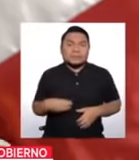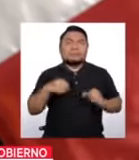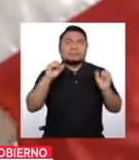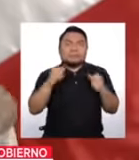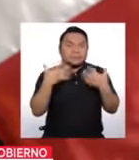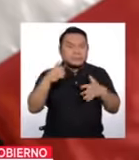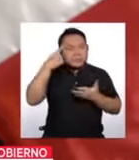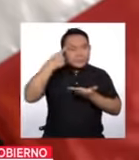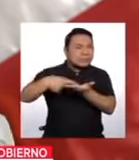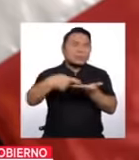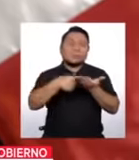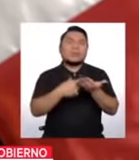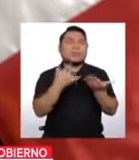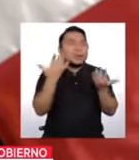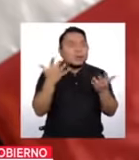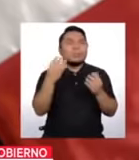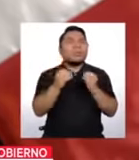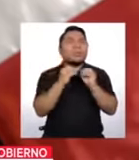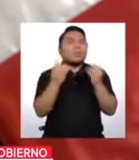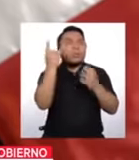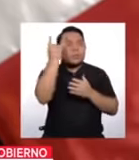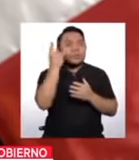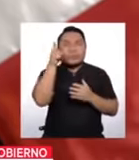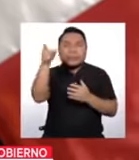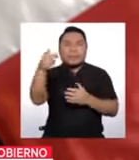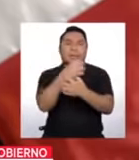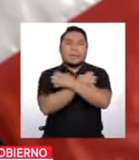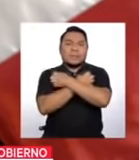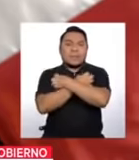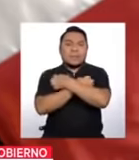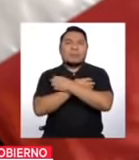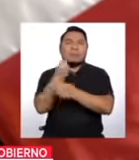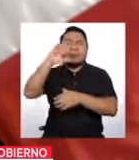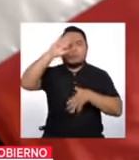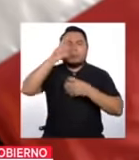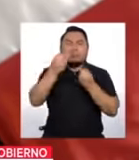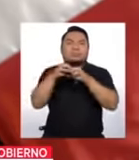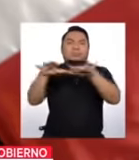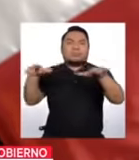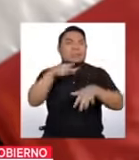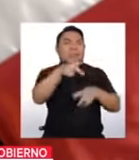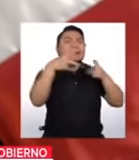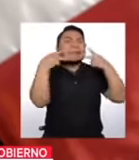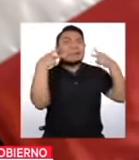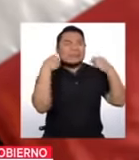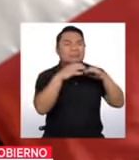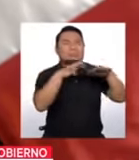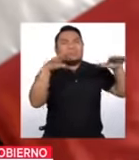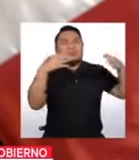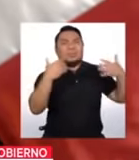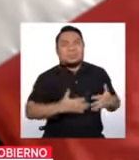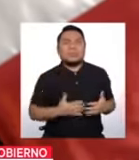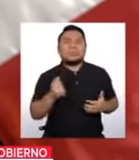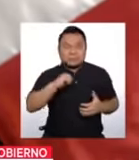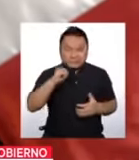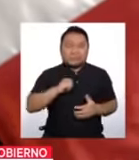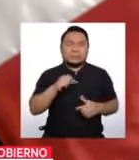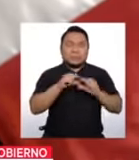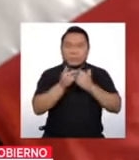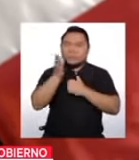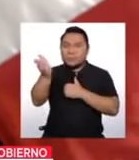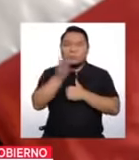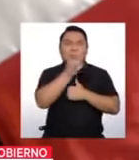hemos tomado para analizar precisamente la situación en Lambayeque, en Iquitos. Así que vamos a estar ahí y